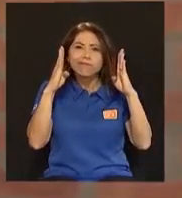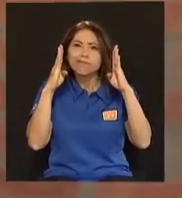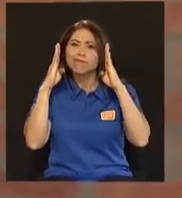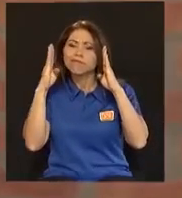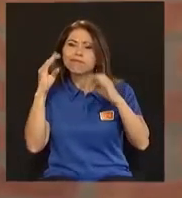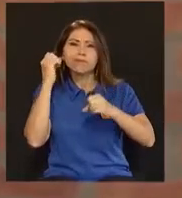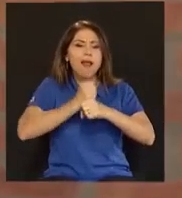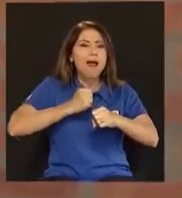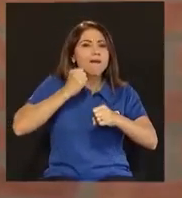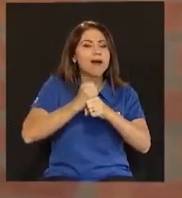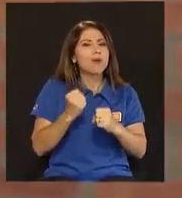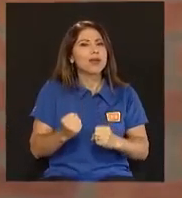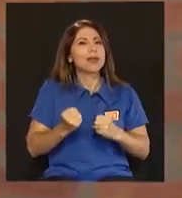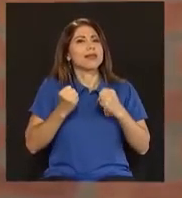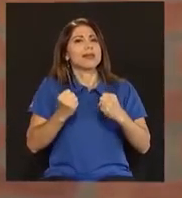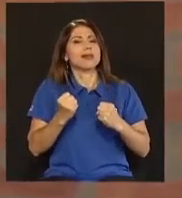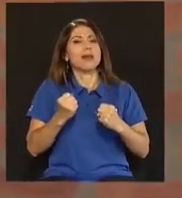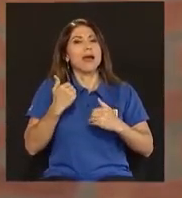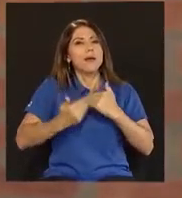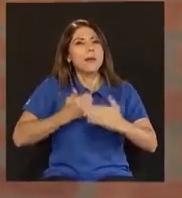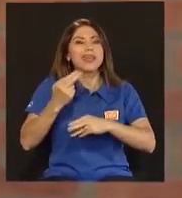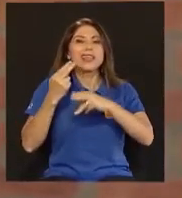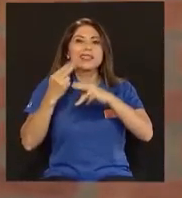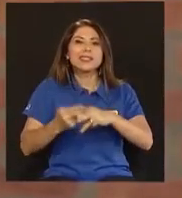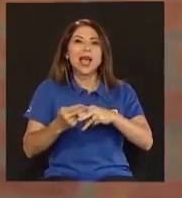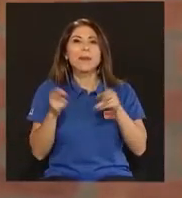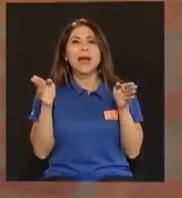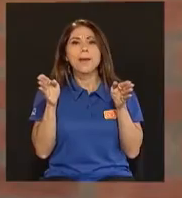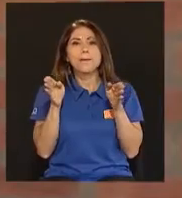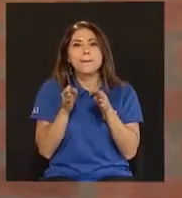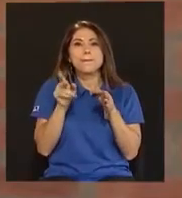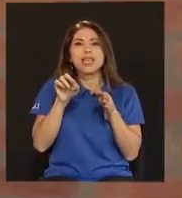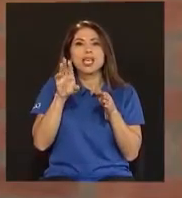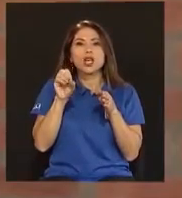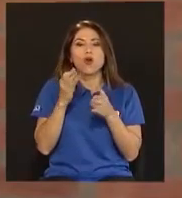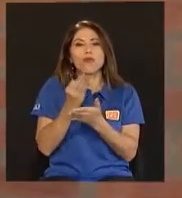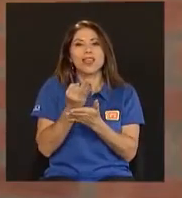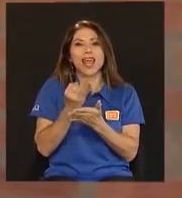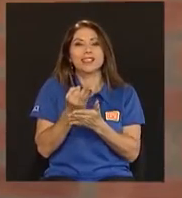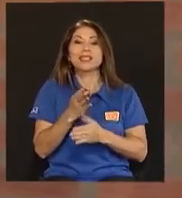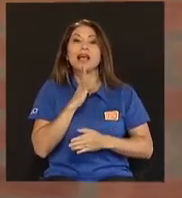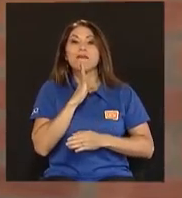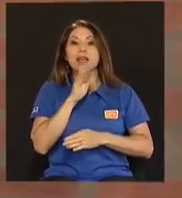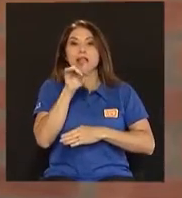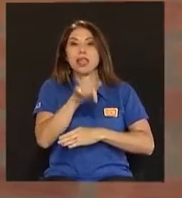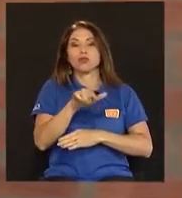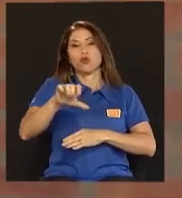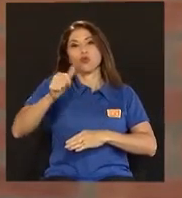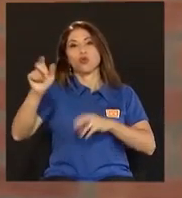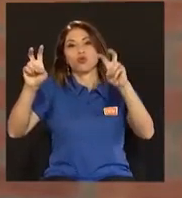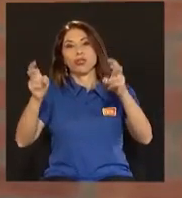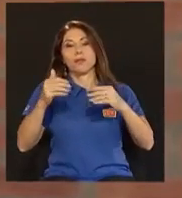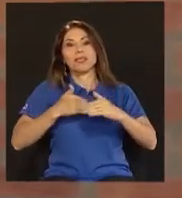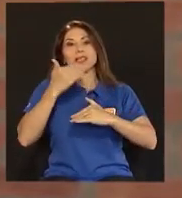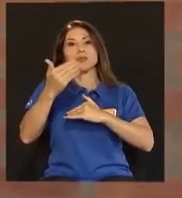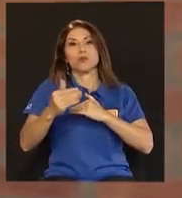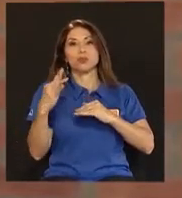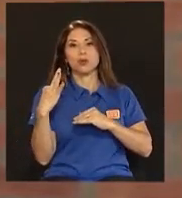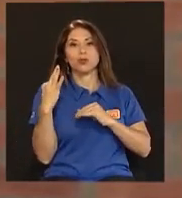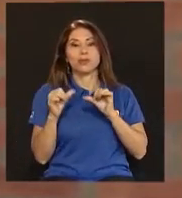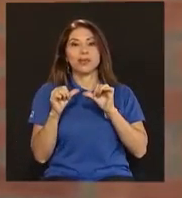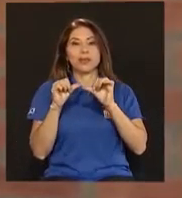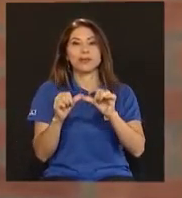trabajo, energía, y que se llama microfinanzas. Nos contará de eso y de otras cosas una vez que el canal nos invite